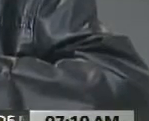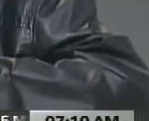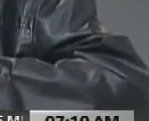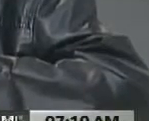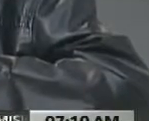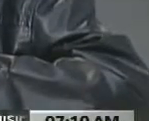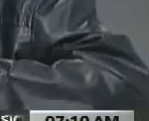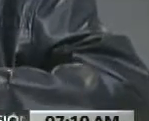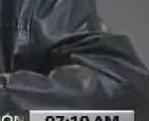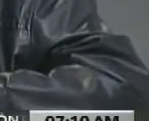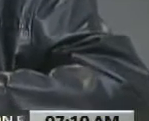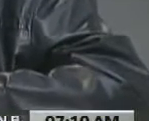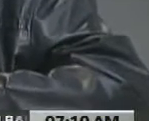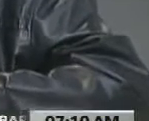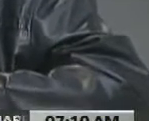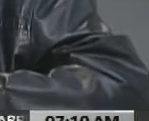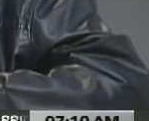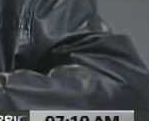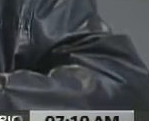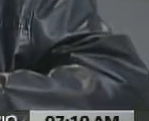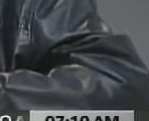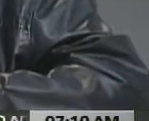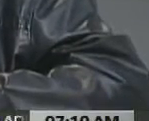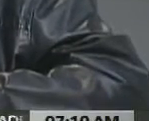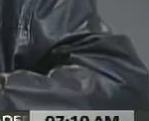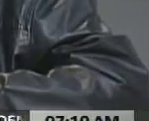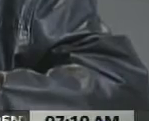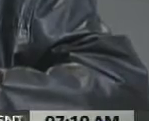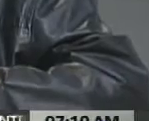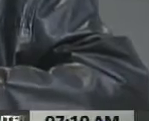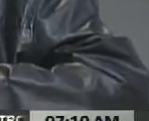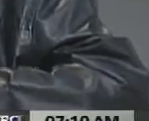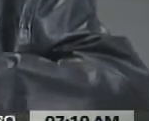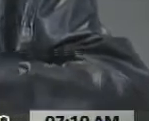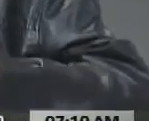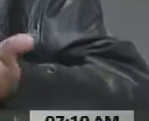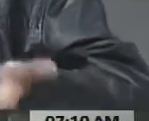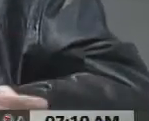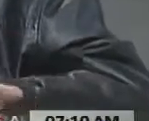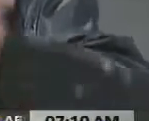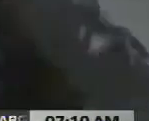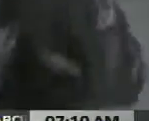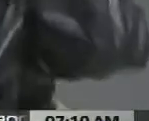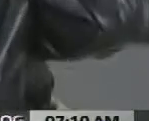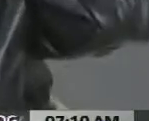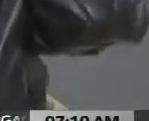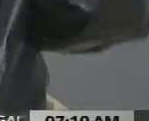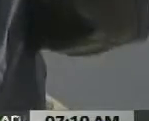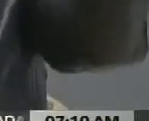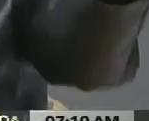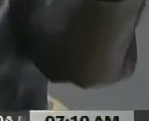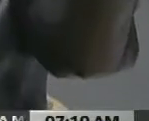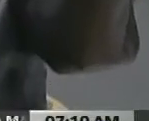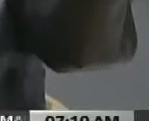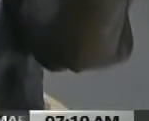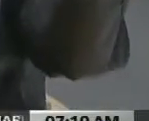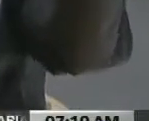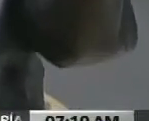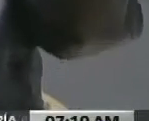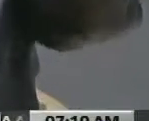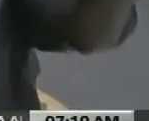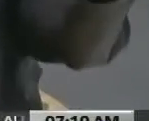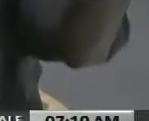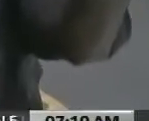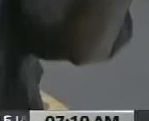de tecnología y no desarrollados a partir de tecnologías propias. Me parece una serie de cosas que uno piensa hace